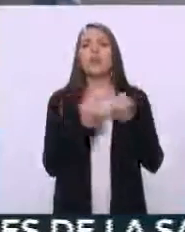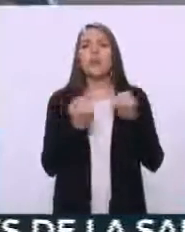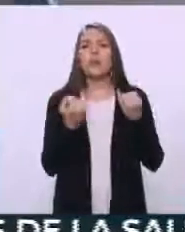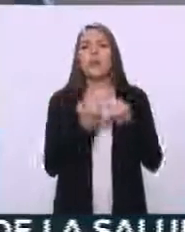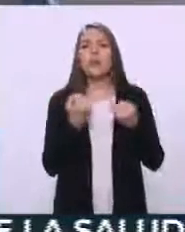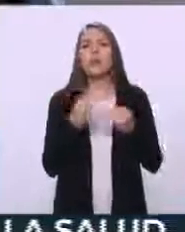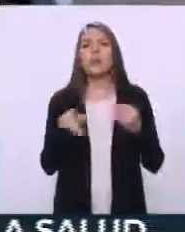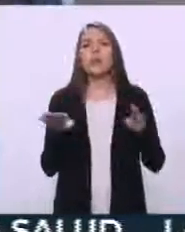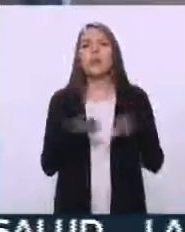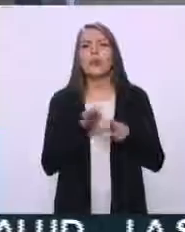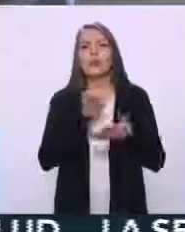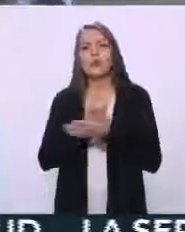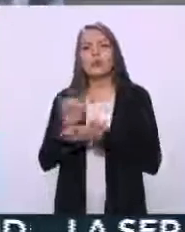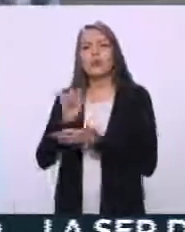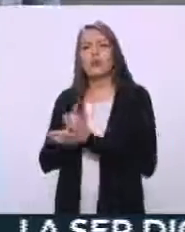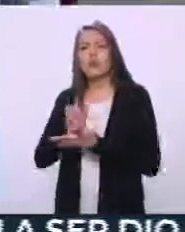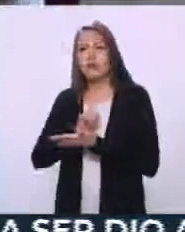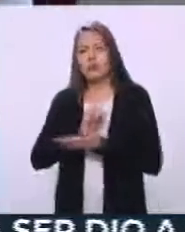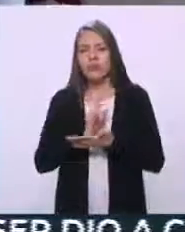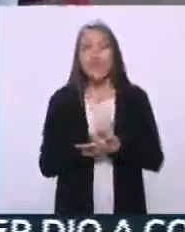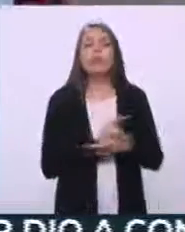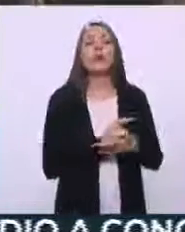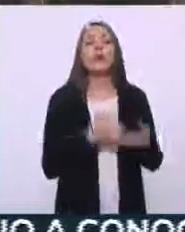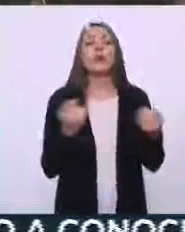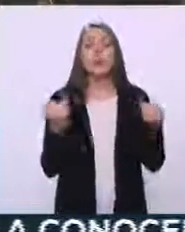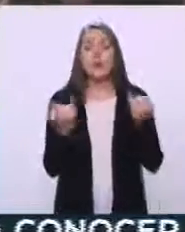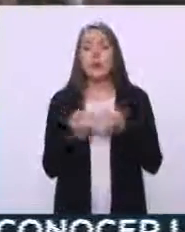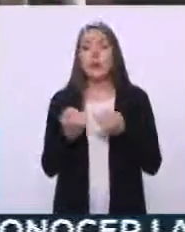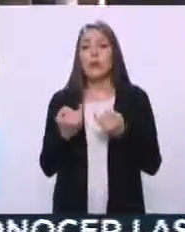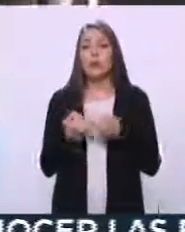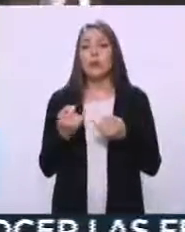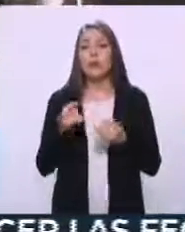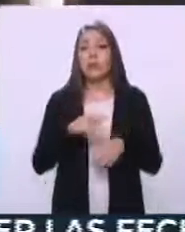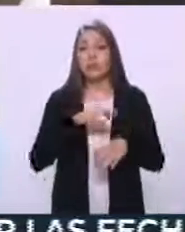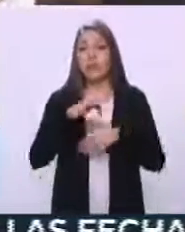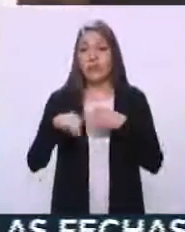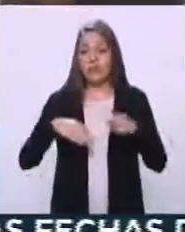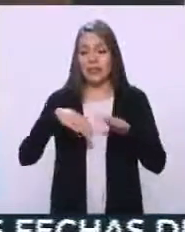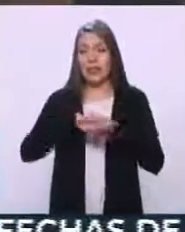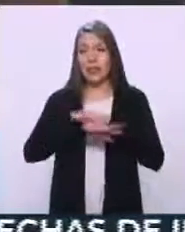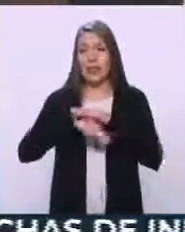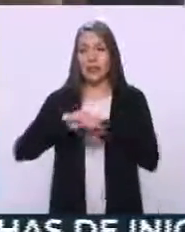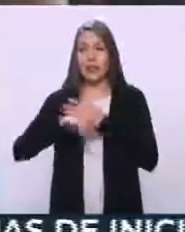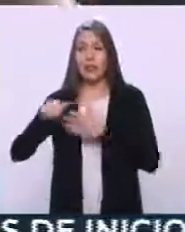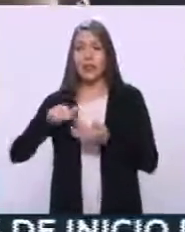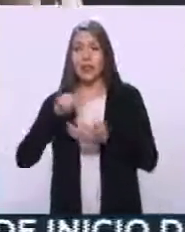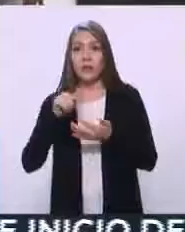de extracción al exterior, el registro, por supuesto, de todas esas actividades en el sitio